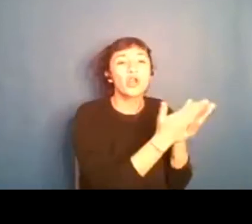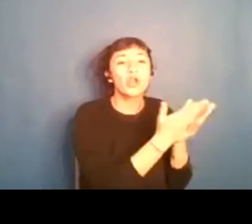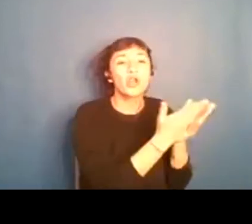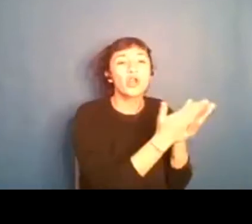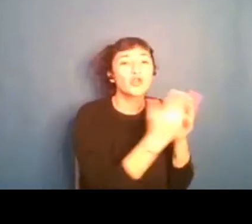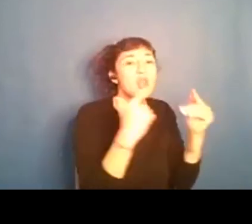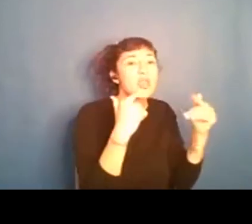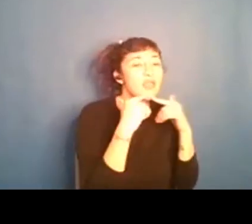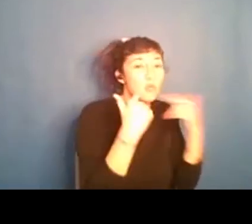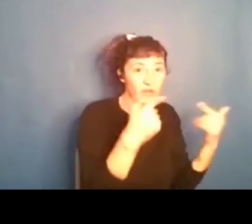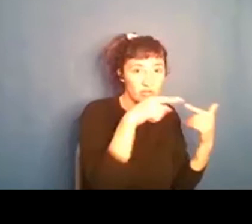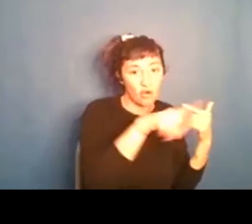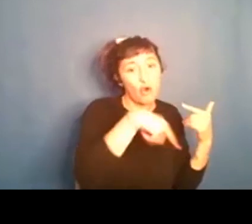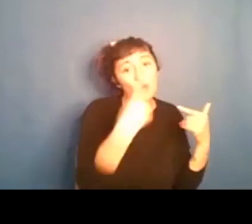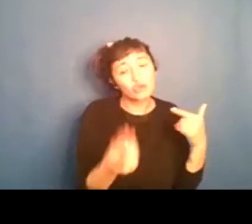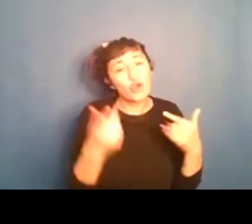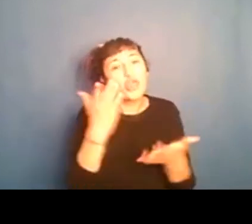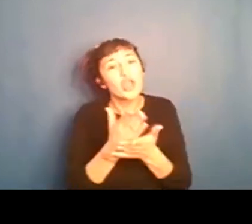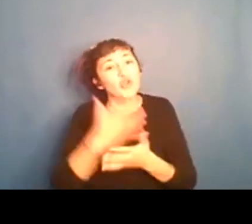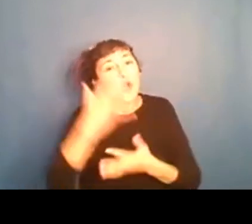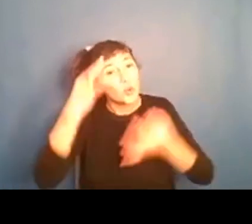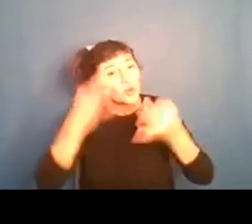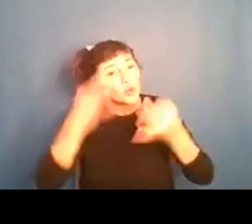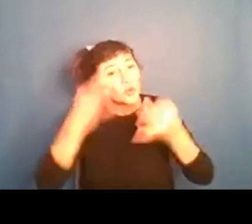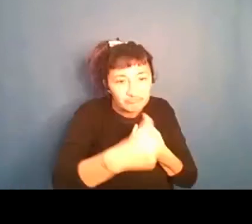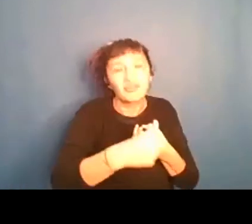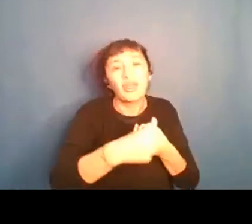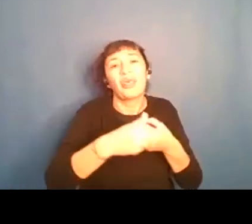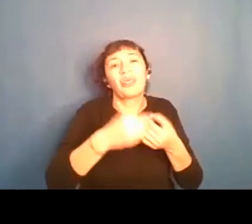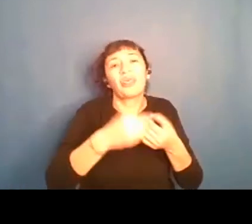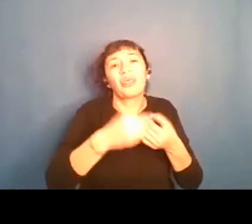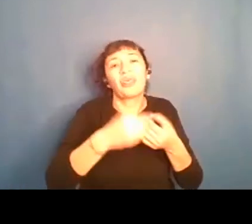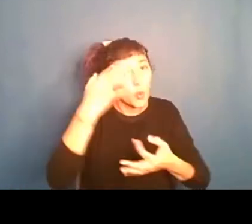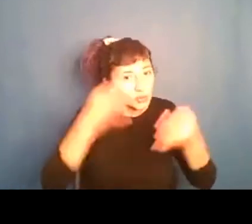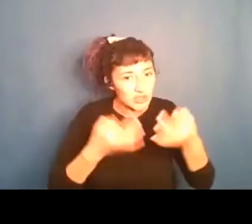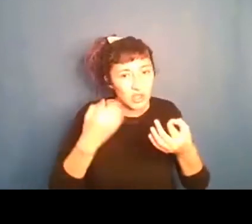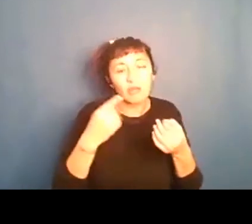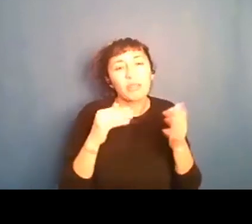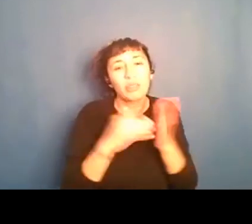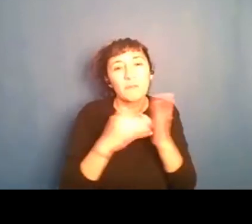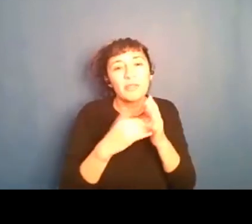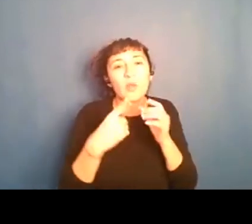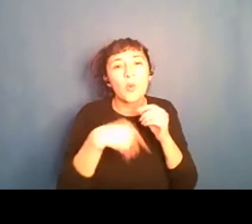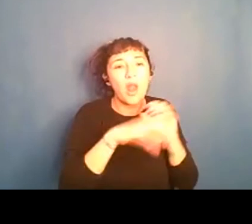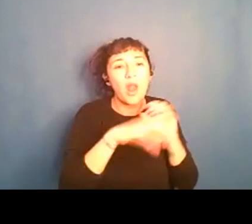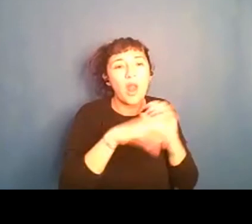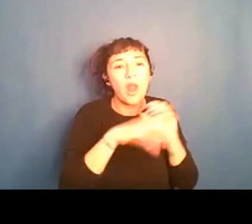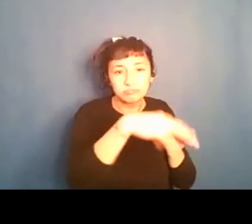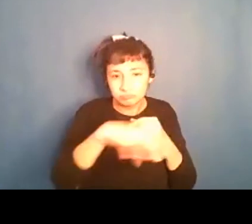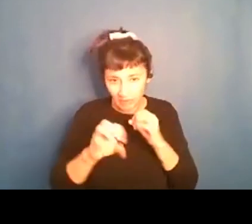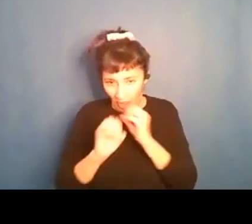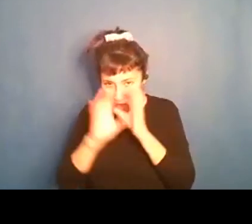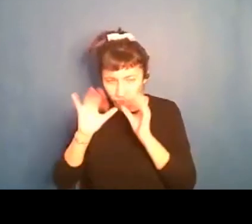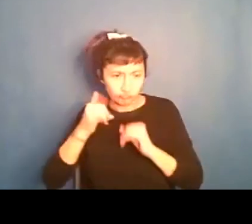va a la Comisión de Derecho de Justicia. Así sucesivamente. ¿Sí? ¿Quedó claro con esto? Bueno. Clarísimo.